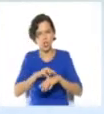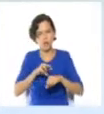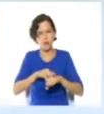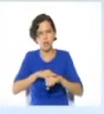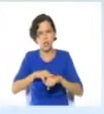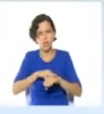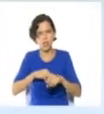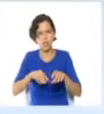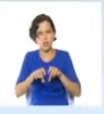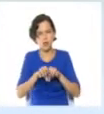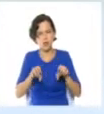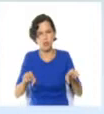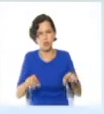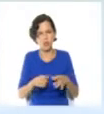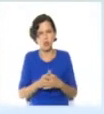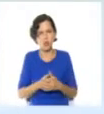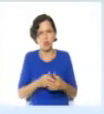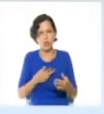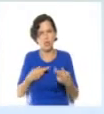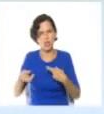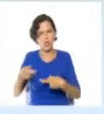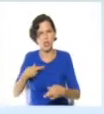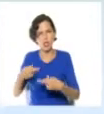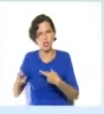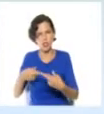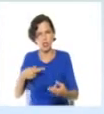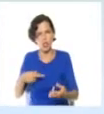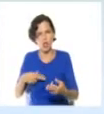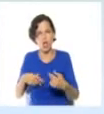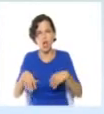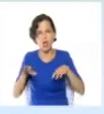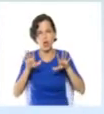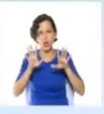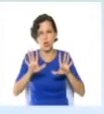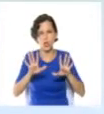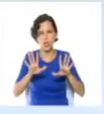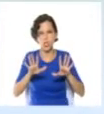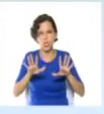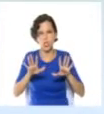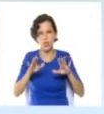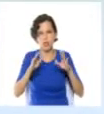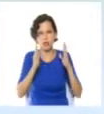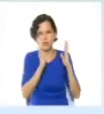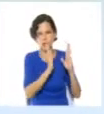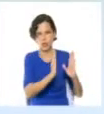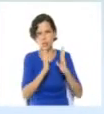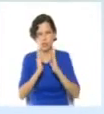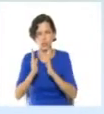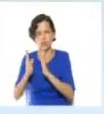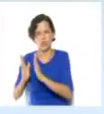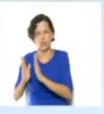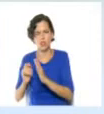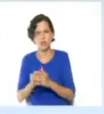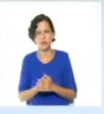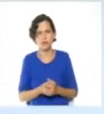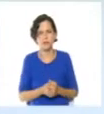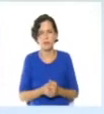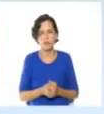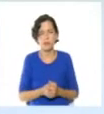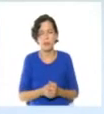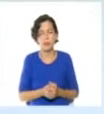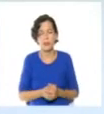Popular para la Educación, lo que está relacionado a los 10 vértices. Esos 10 vértices, específicamente el